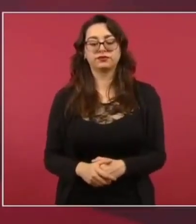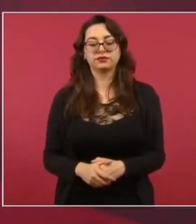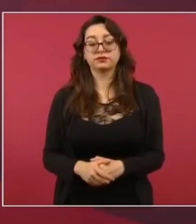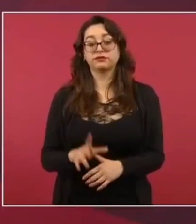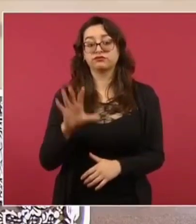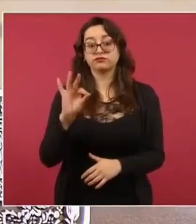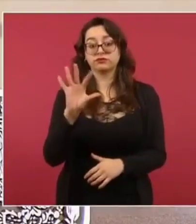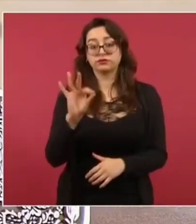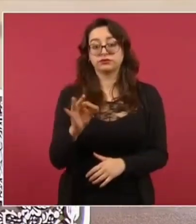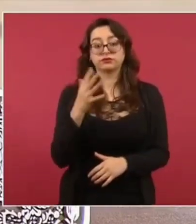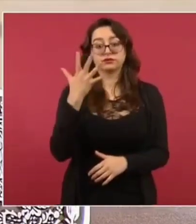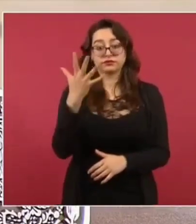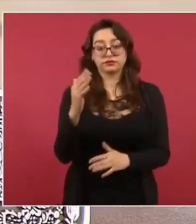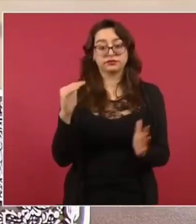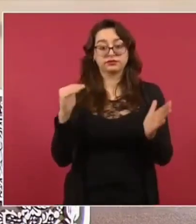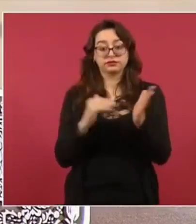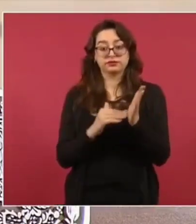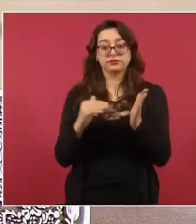45,000 millones para el